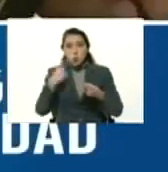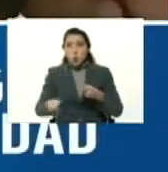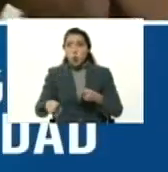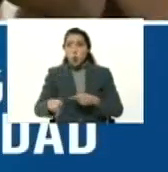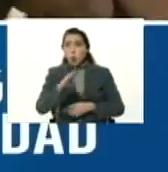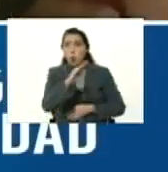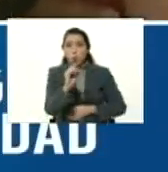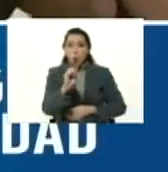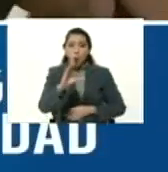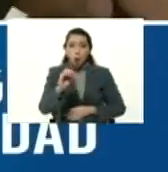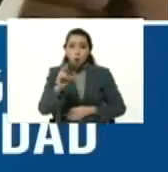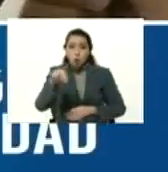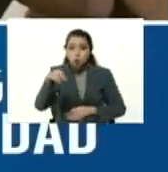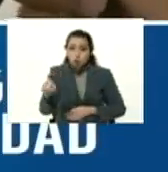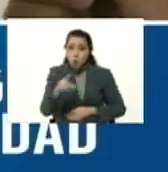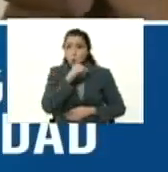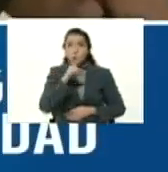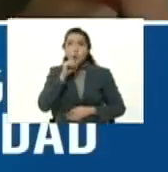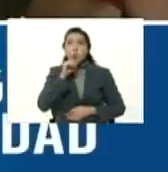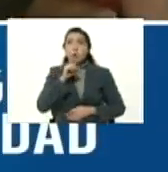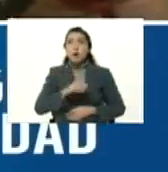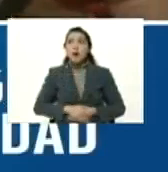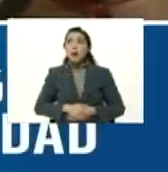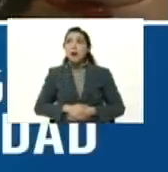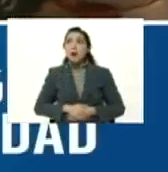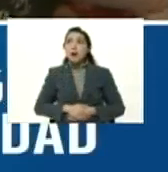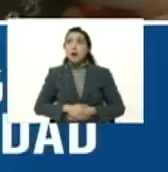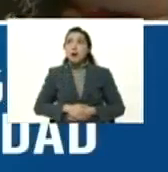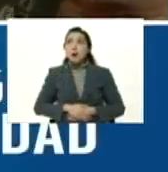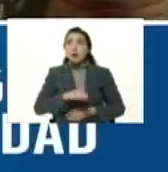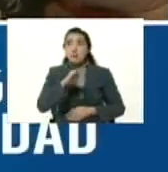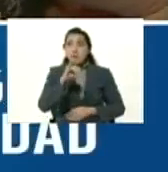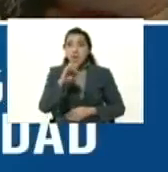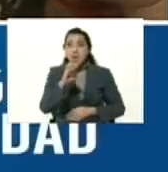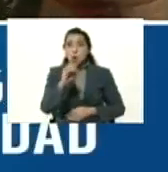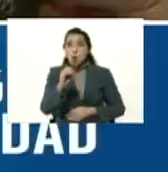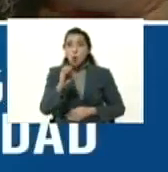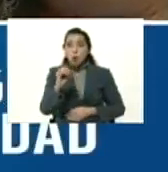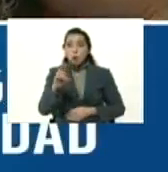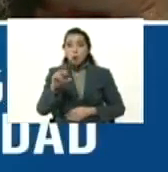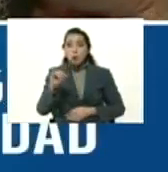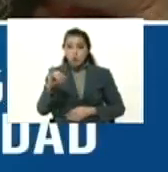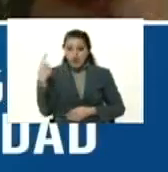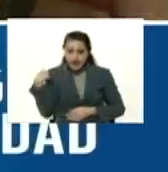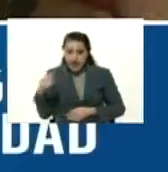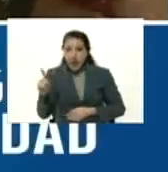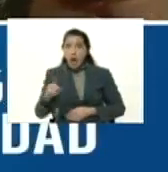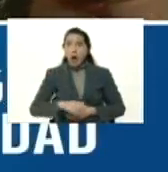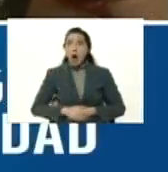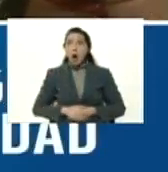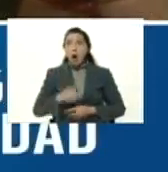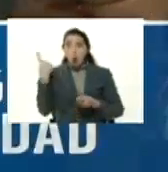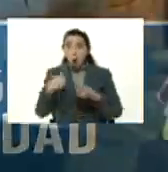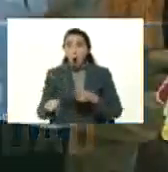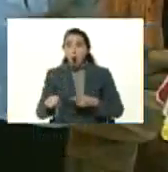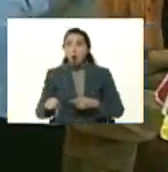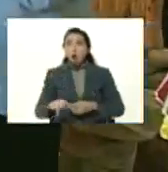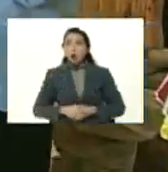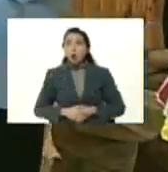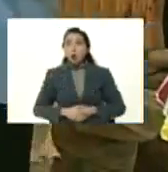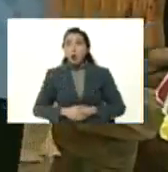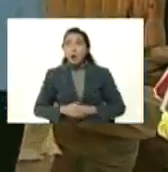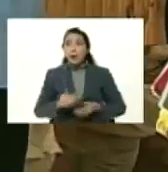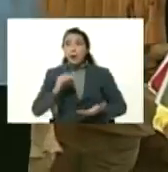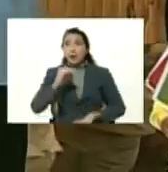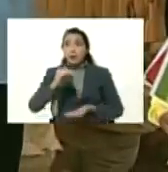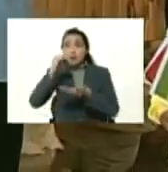Boconó. Entonces tenemos Boconó. Acá café. ¿Y Biscocuy no tiene? Tenemos en el blend. Tenemos el blend, que es el Qualita Extra y